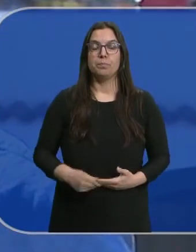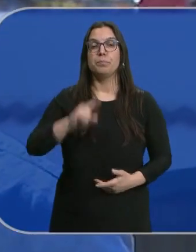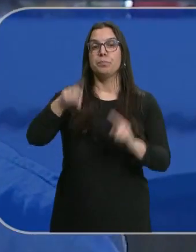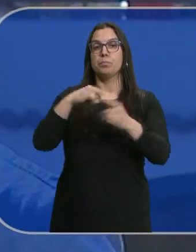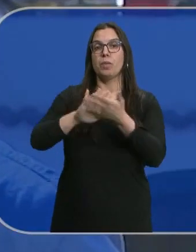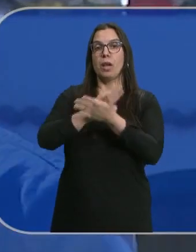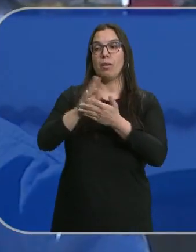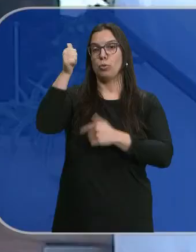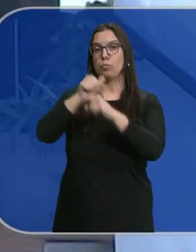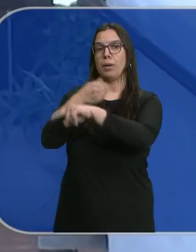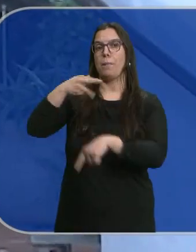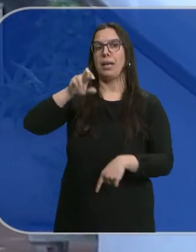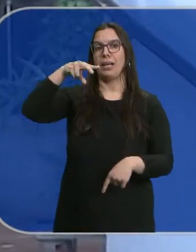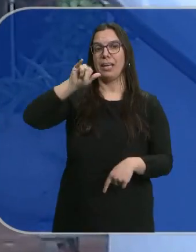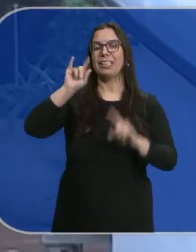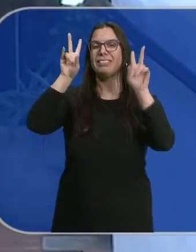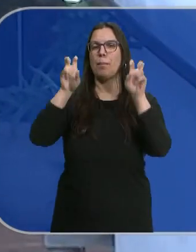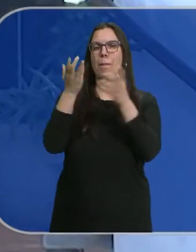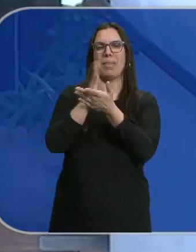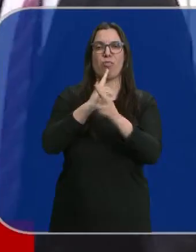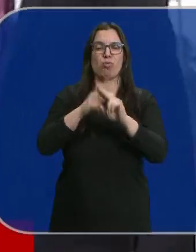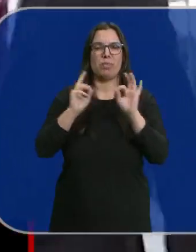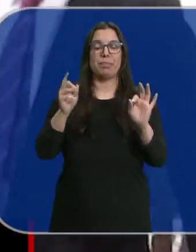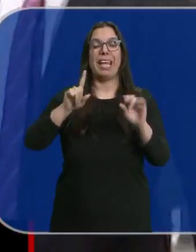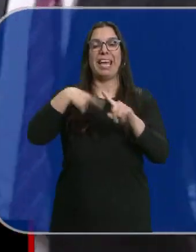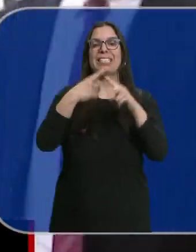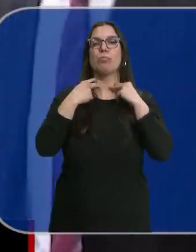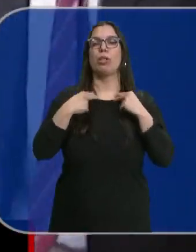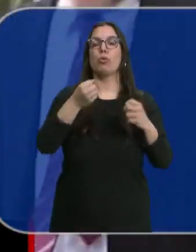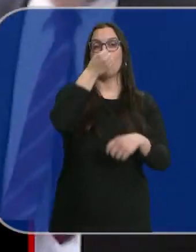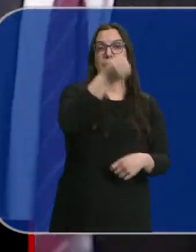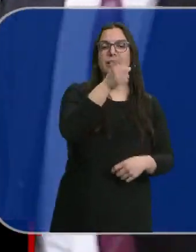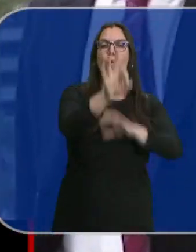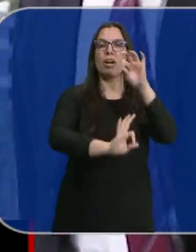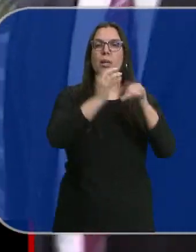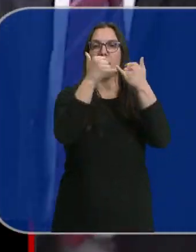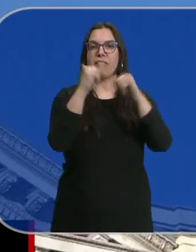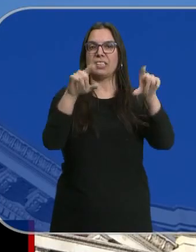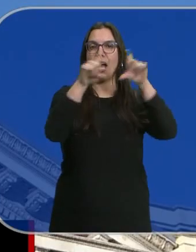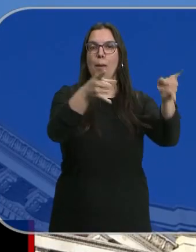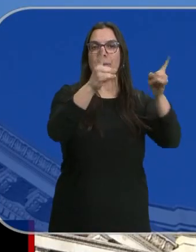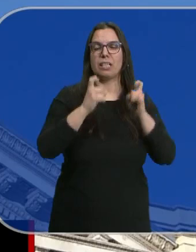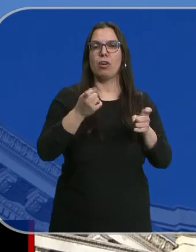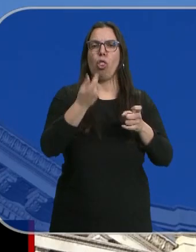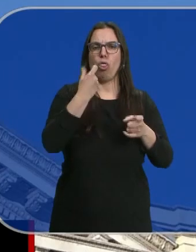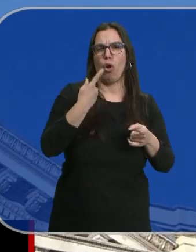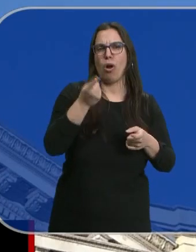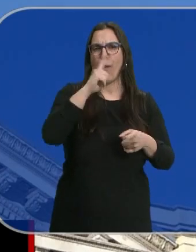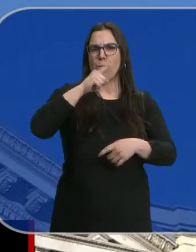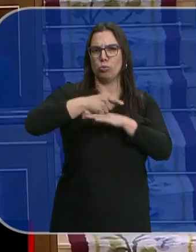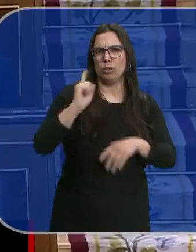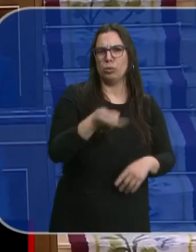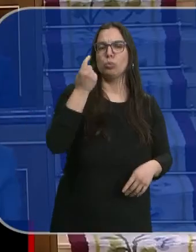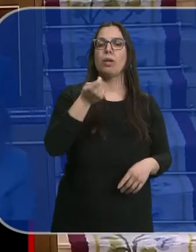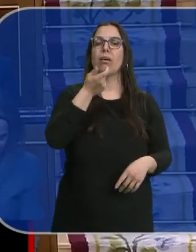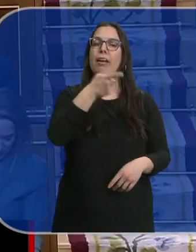Les hablaremos de Berni y del caso Mediador. Un exdiputado socialista organizaba fiestas con empresarios en las que había drogas y prostitutas. Le acusan de